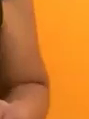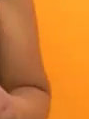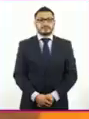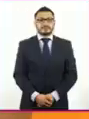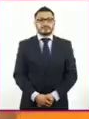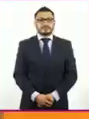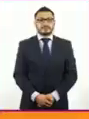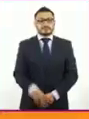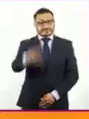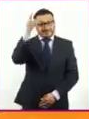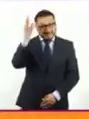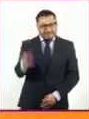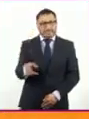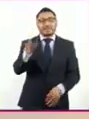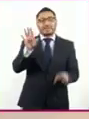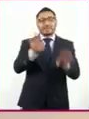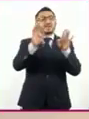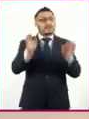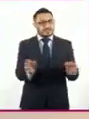¿Qué tal, Diana? ¿Cómo estás?